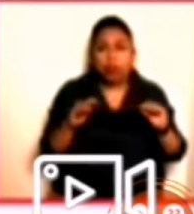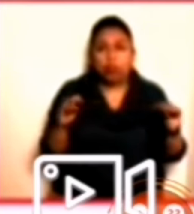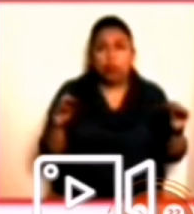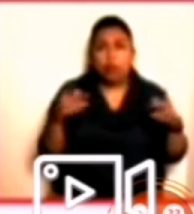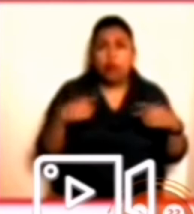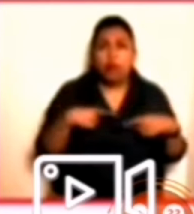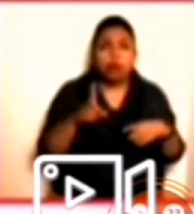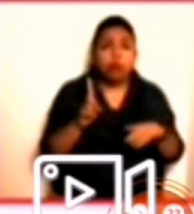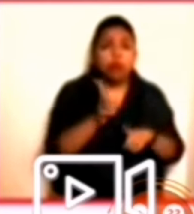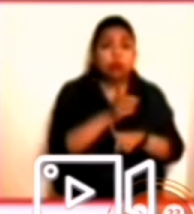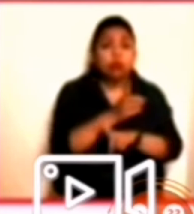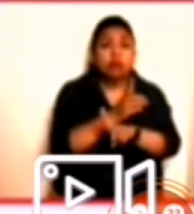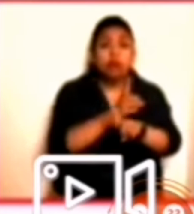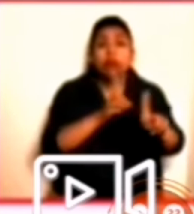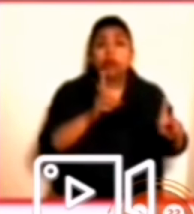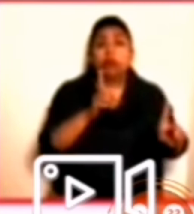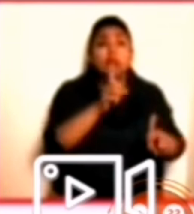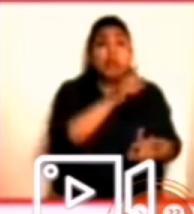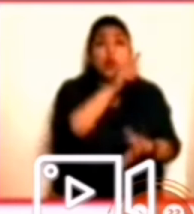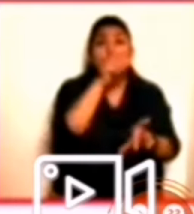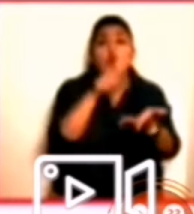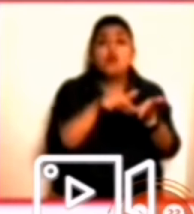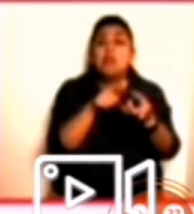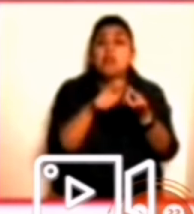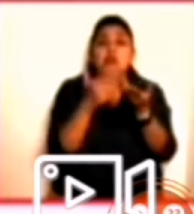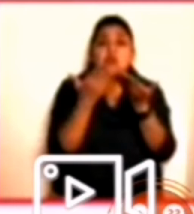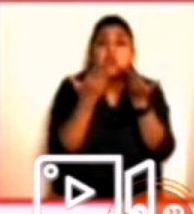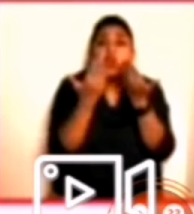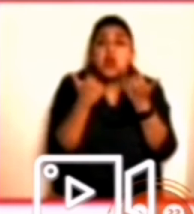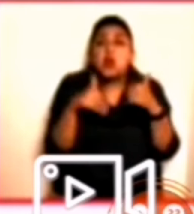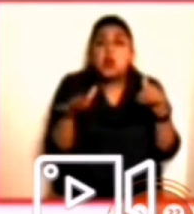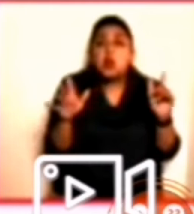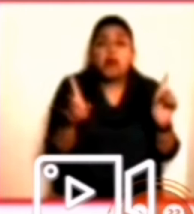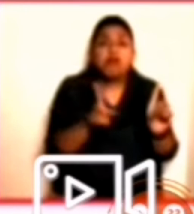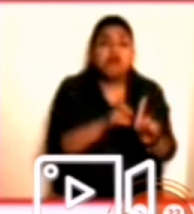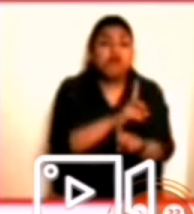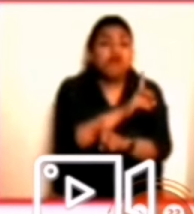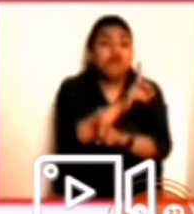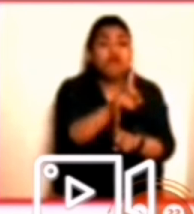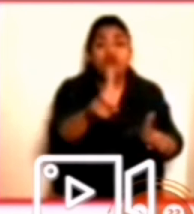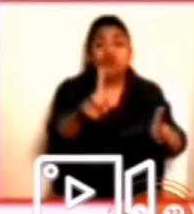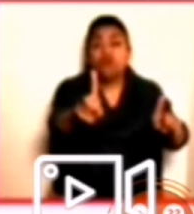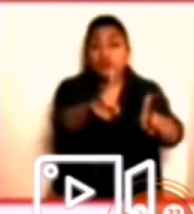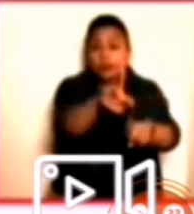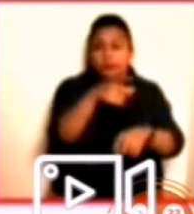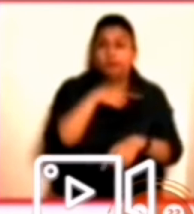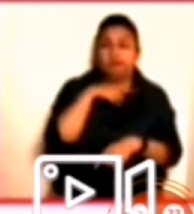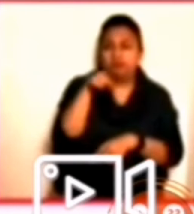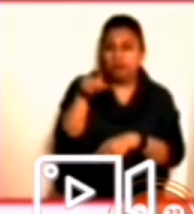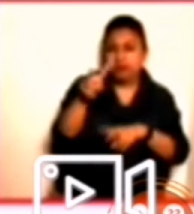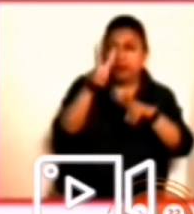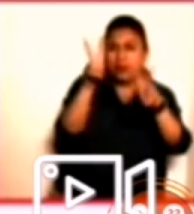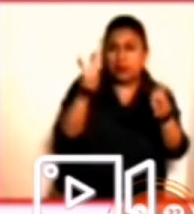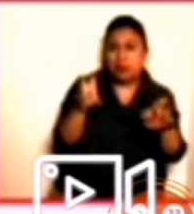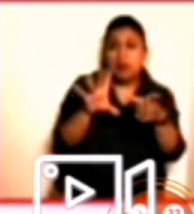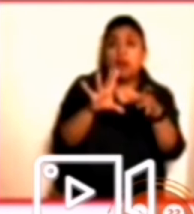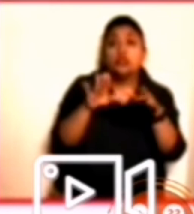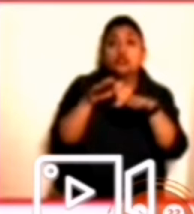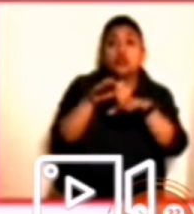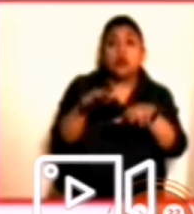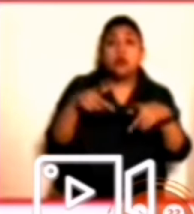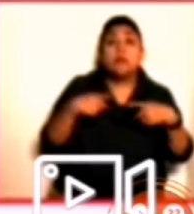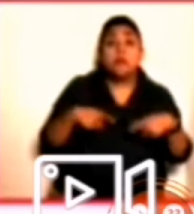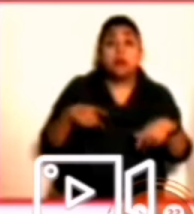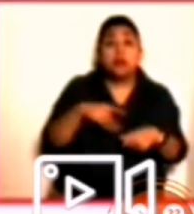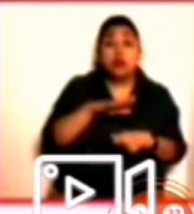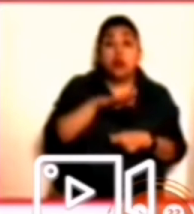sin tener un rumbo fijo que todo trata acerca de estas personas que se nos